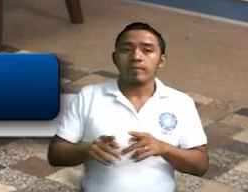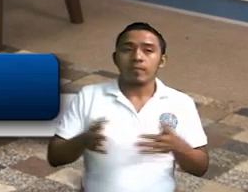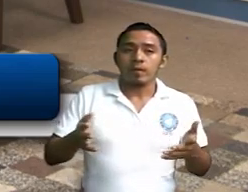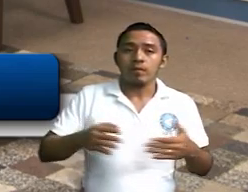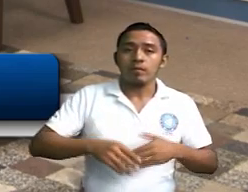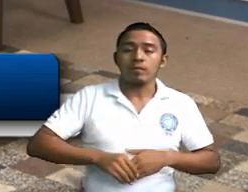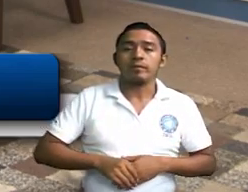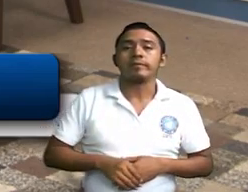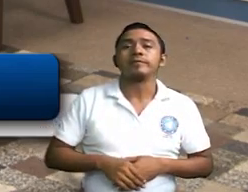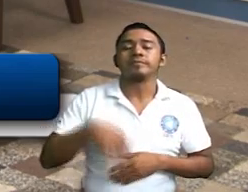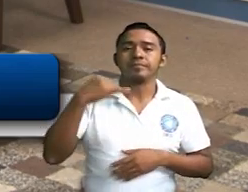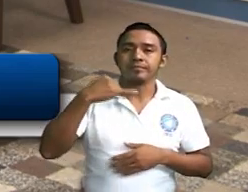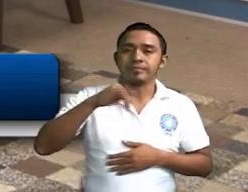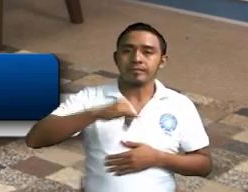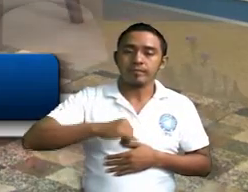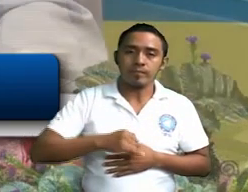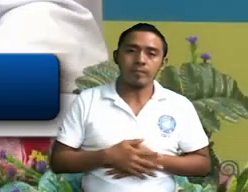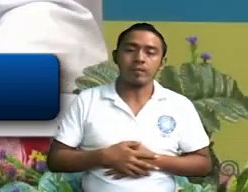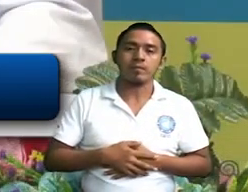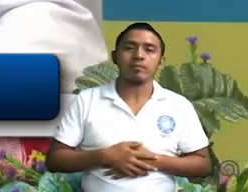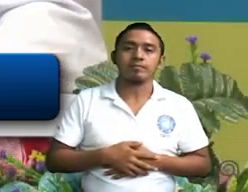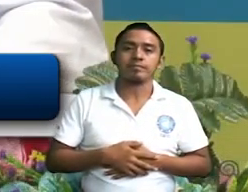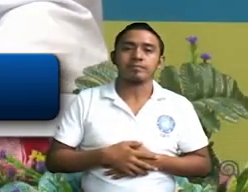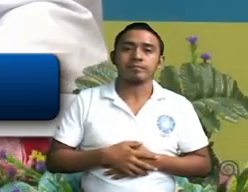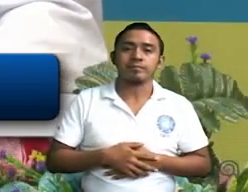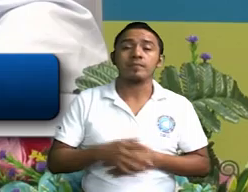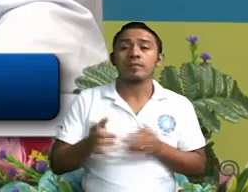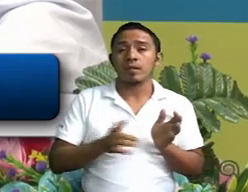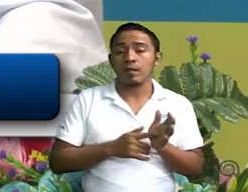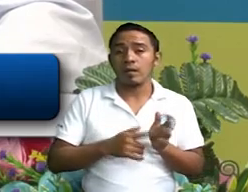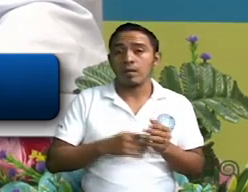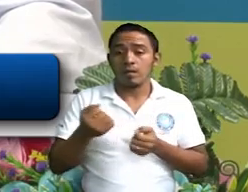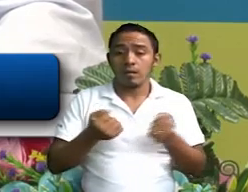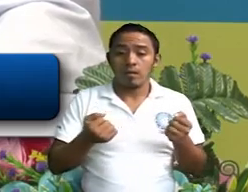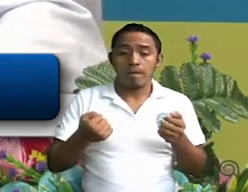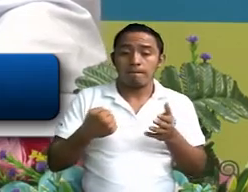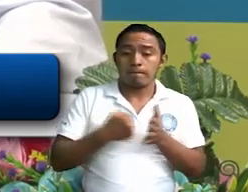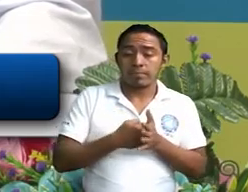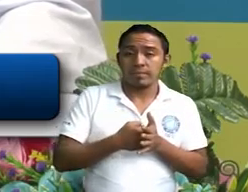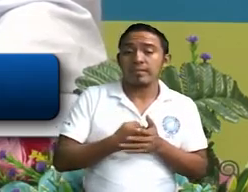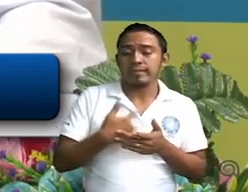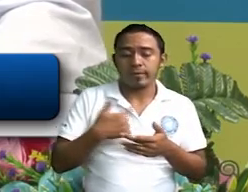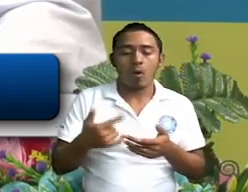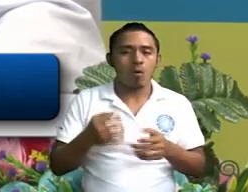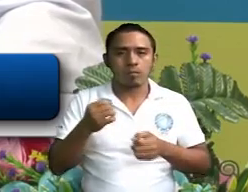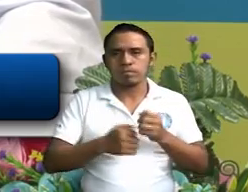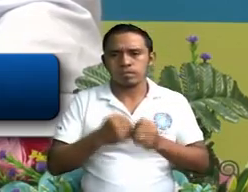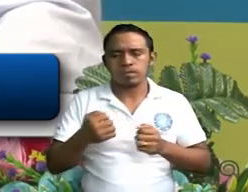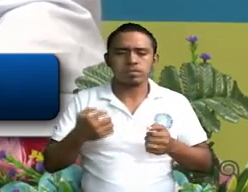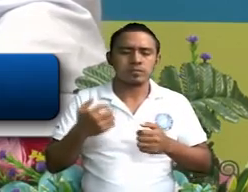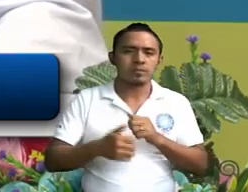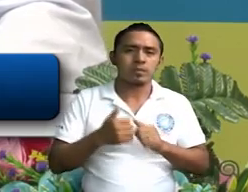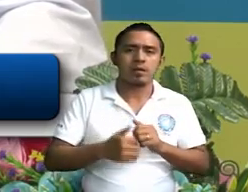algún ser humano? Exactamente. Cada vez que tenemos un trauma o tenemos una luxación, porque dentro de los traumas de lo que son la cadera,